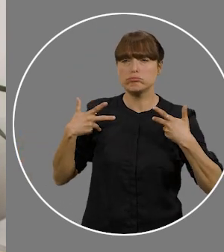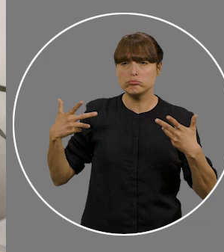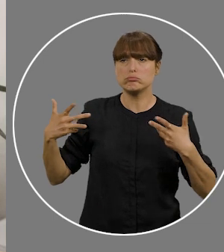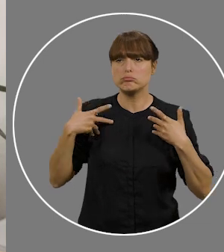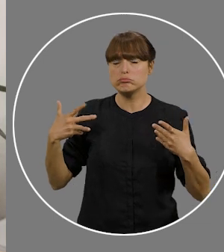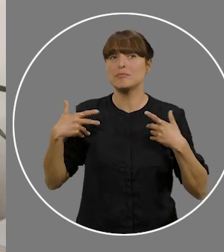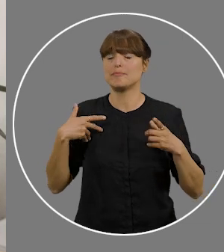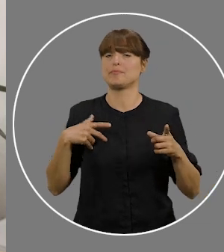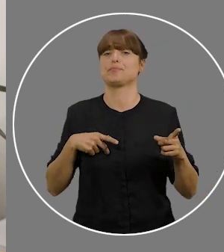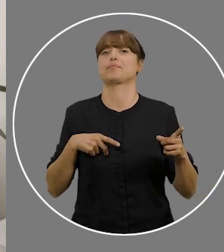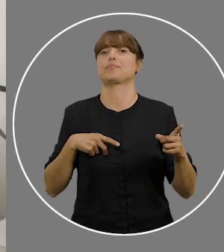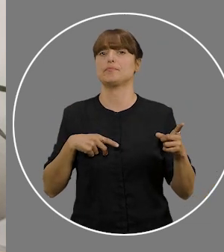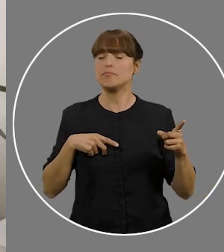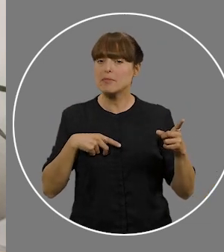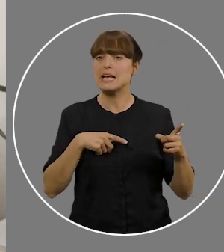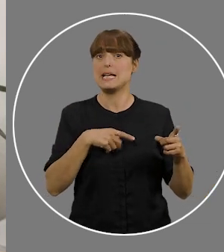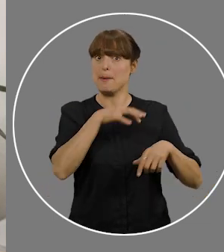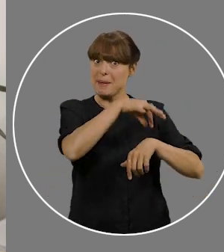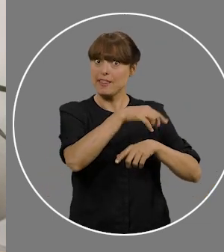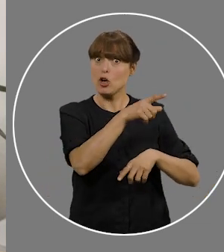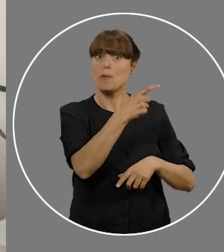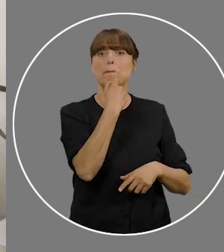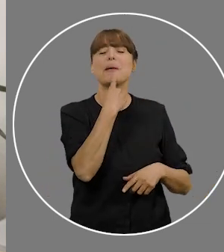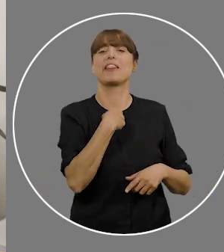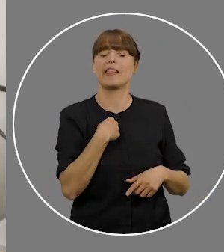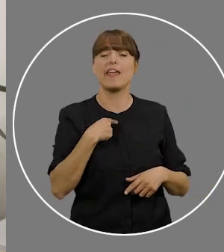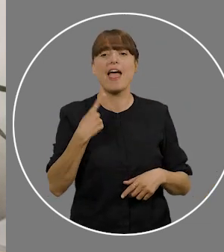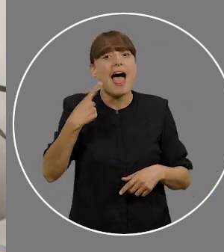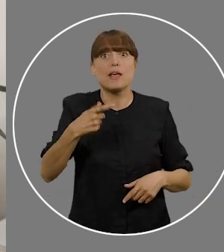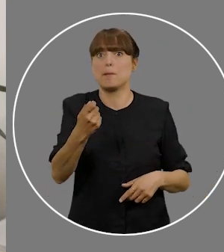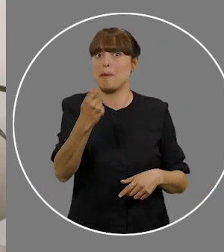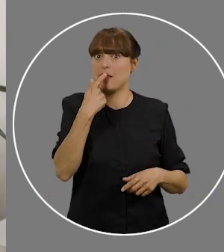me dijo que había salido un medicamento de la tarromicina,